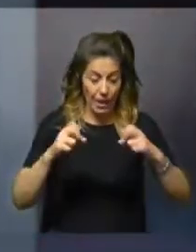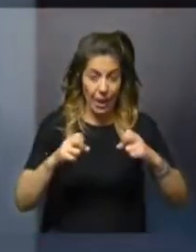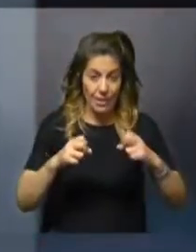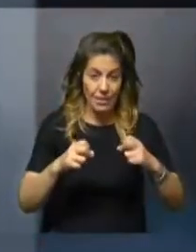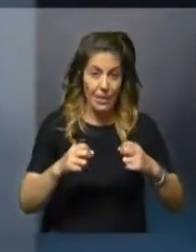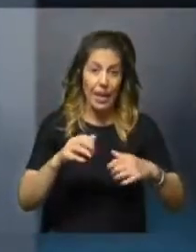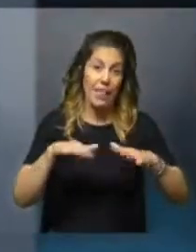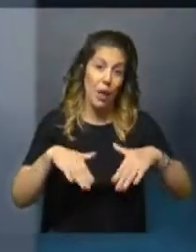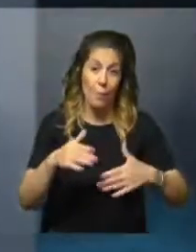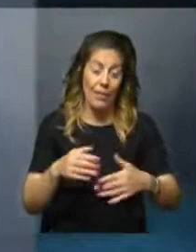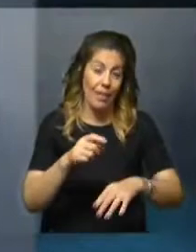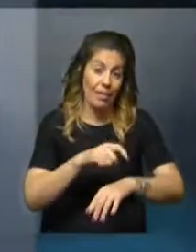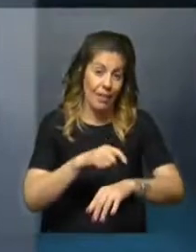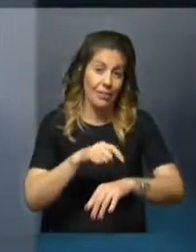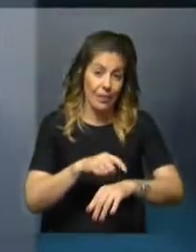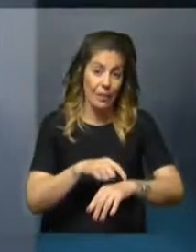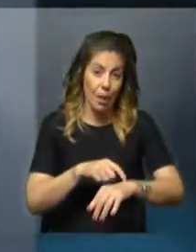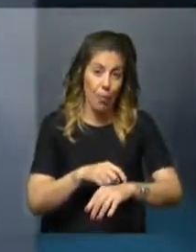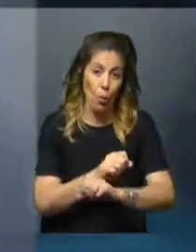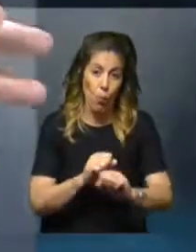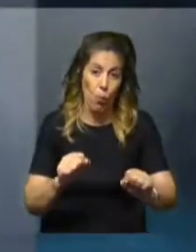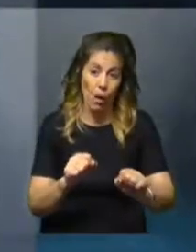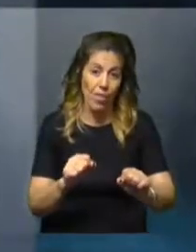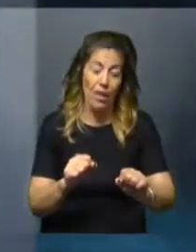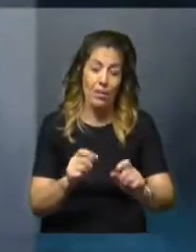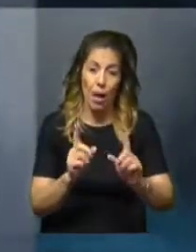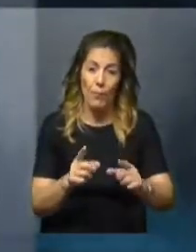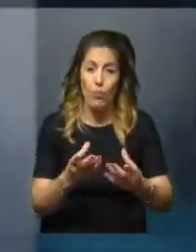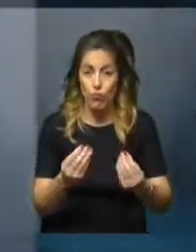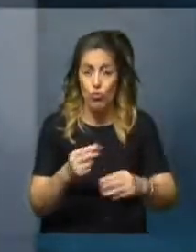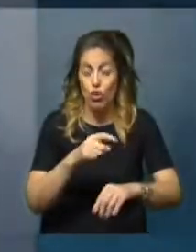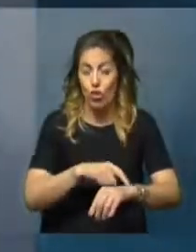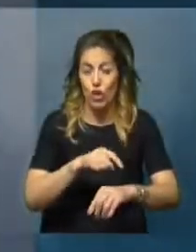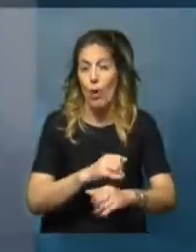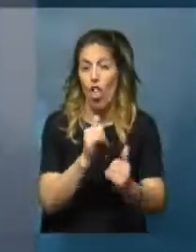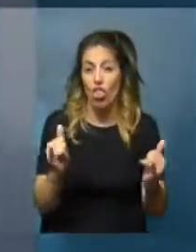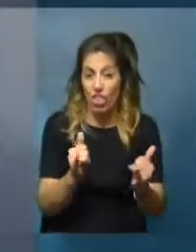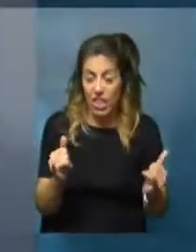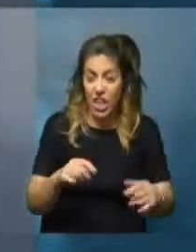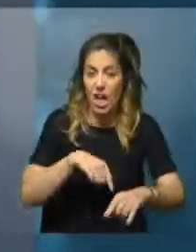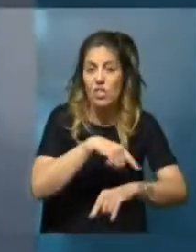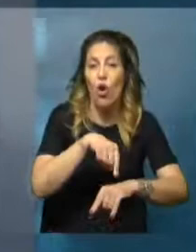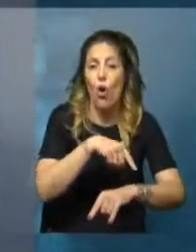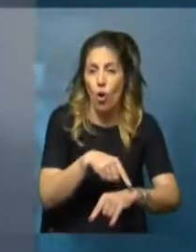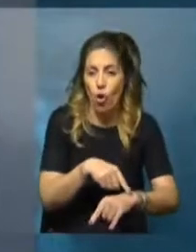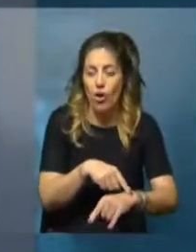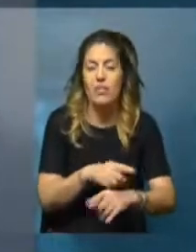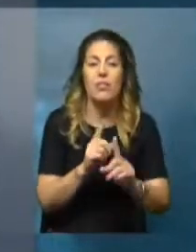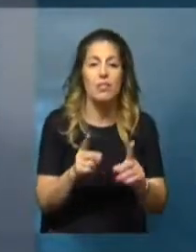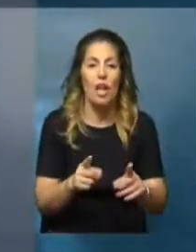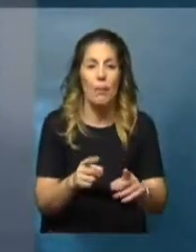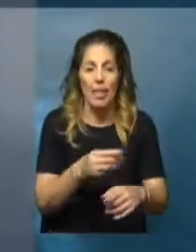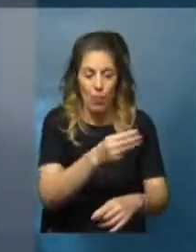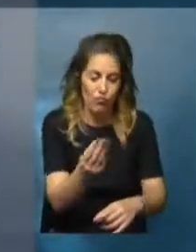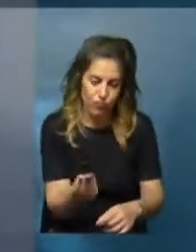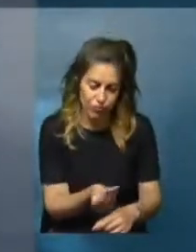depende el tiempo que tengas proporcionalmente un esos días horas este y otro tanto de